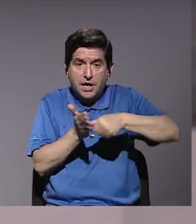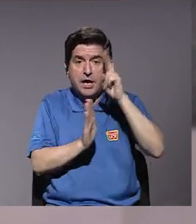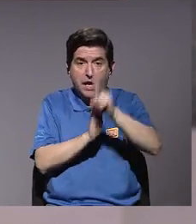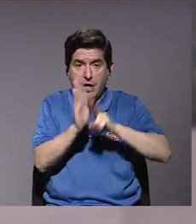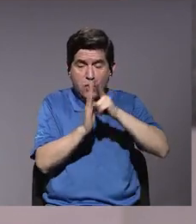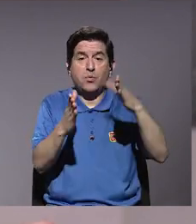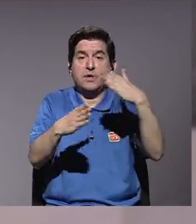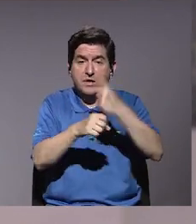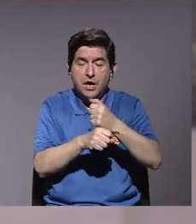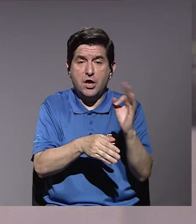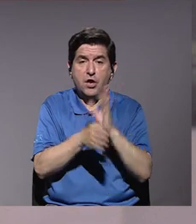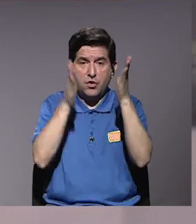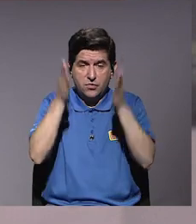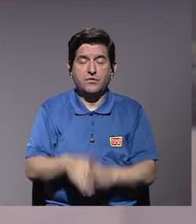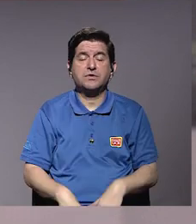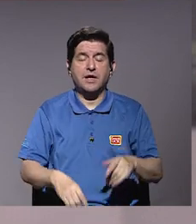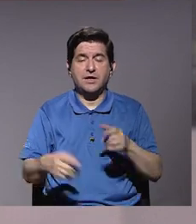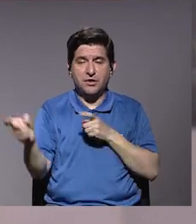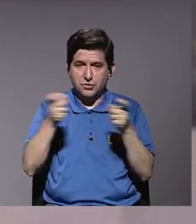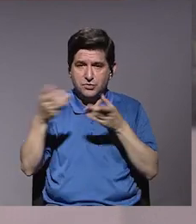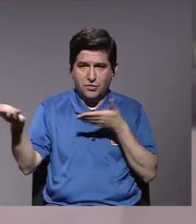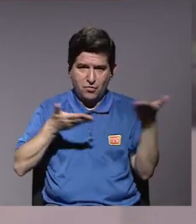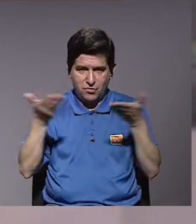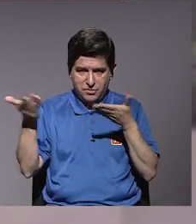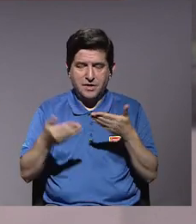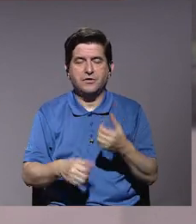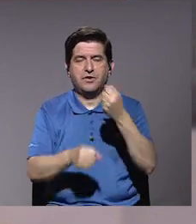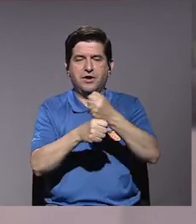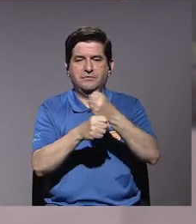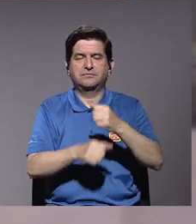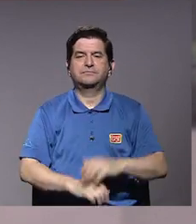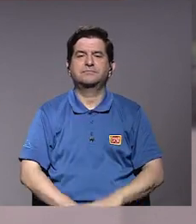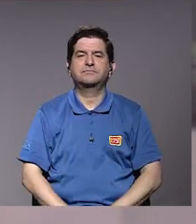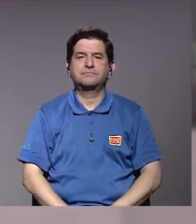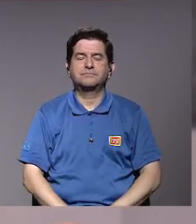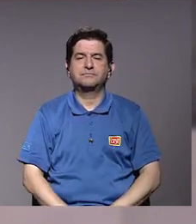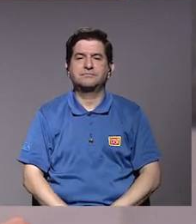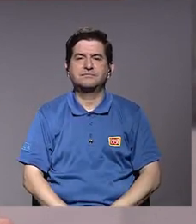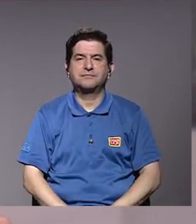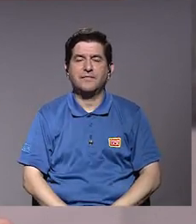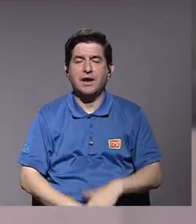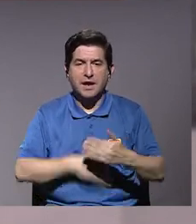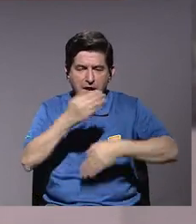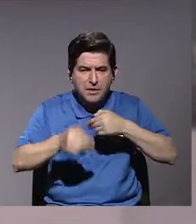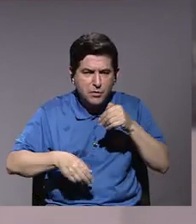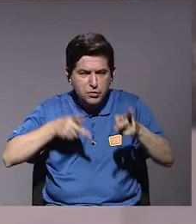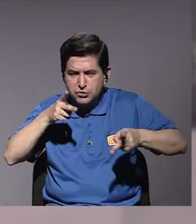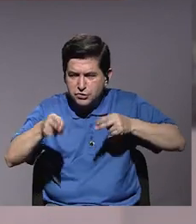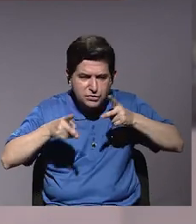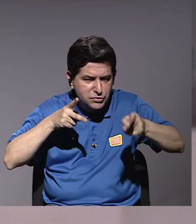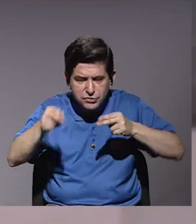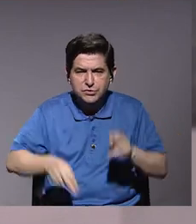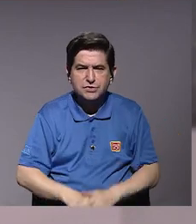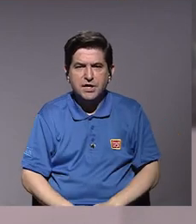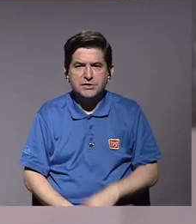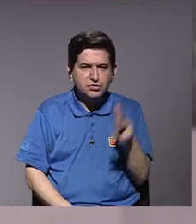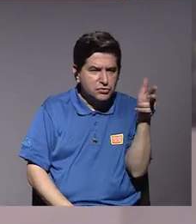quisiera resaltar que esos videos fueron efectuados por funcionarios de las Contralorías de Servicios. Uh-huh. Entonces, tanto la edición,